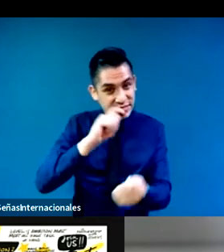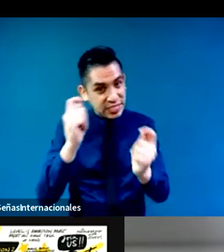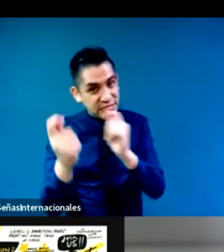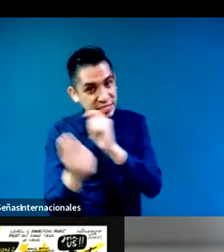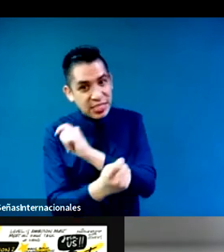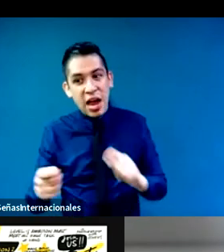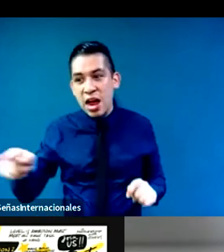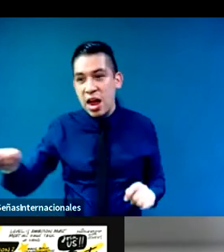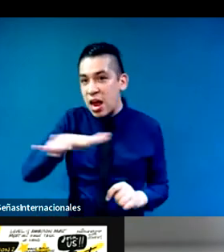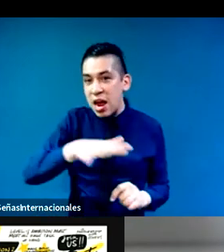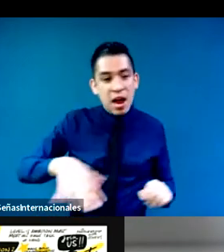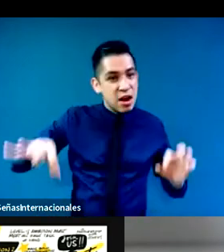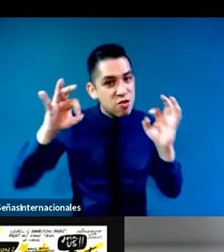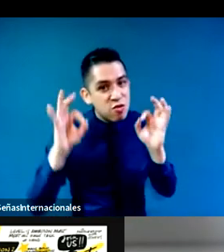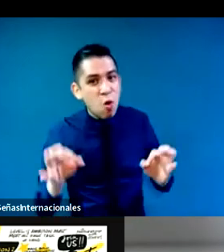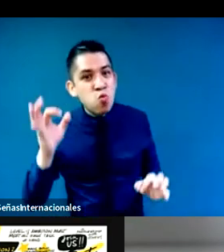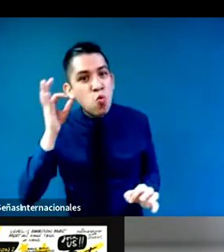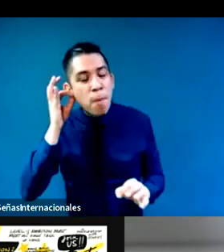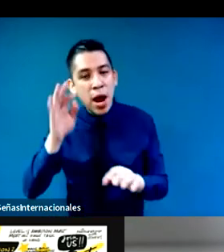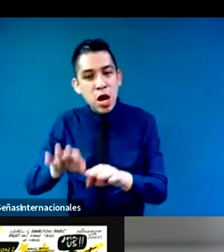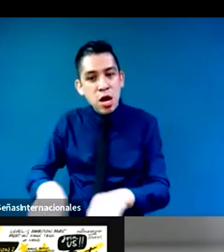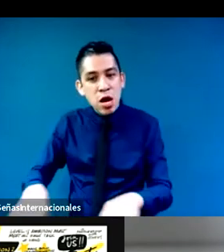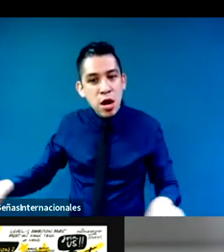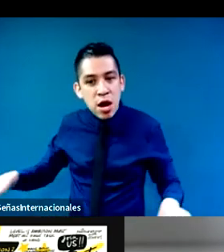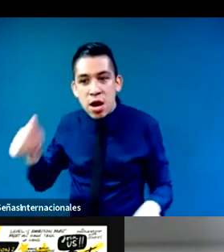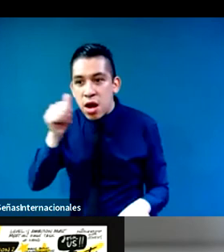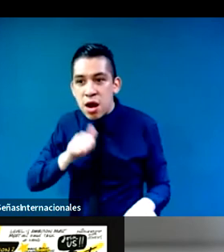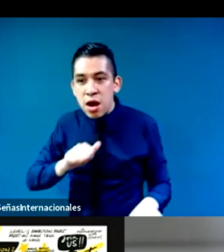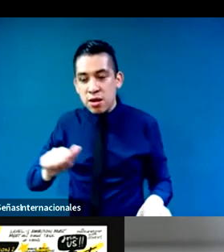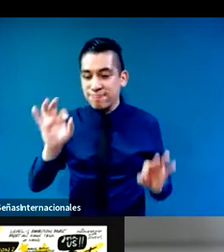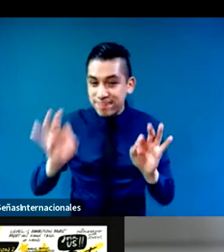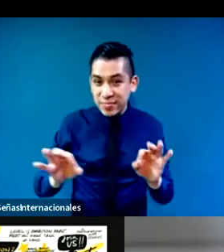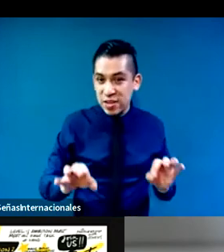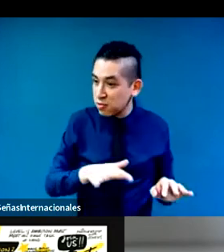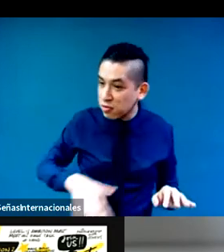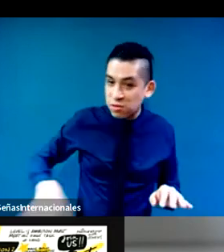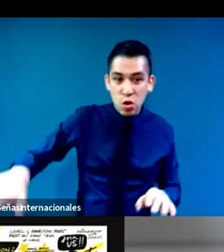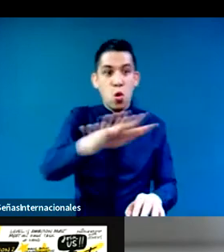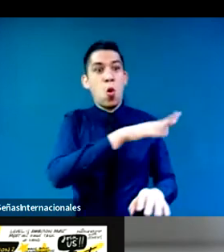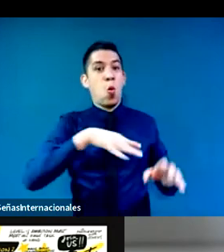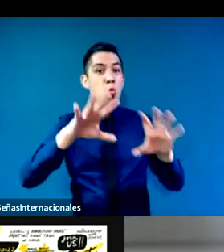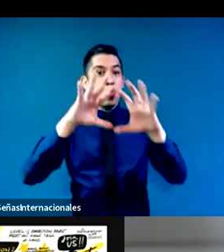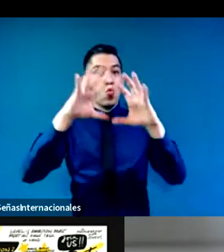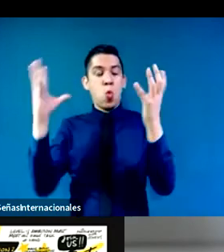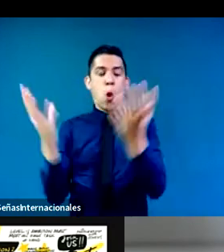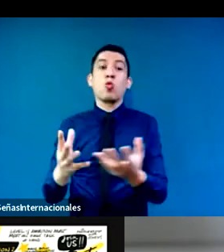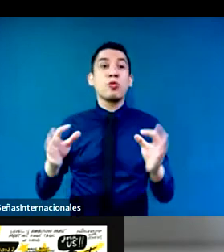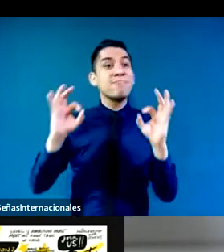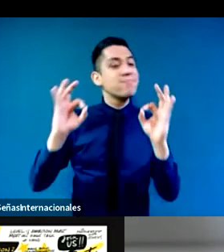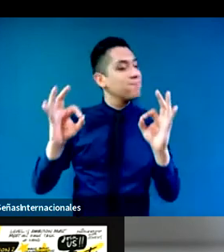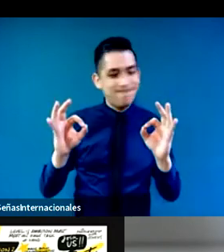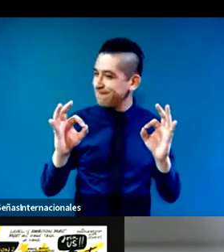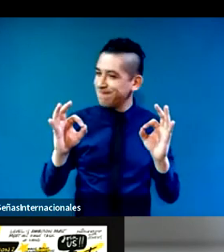las mujeres y para las niñas en toda su diversidad y en el mundo. Para muchas de nosotros como jóvenes,